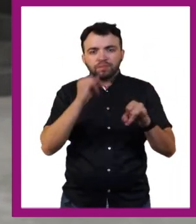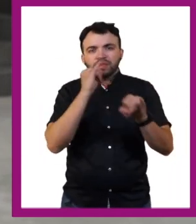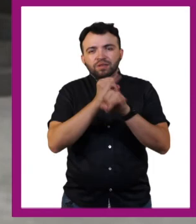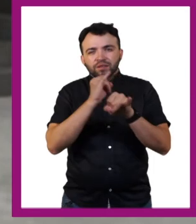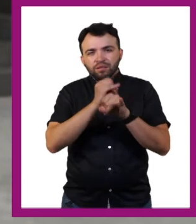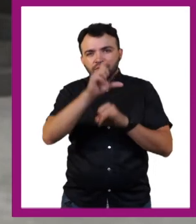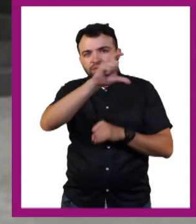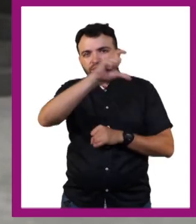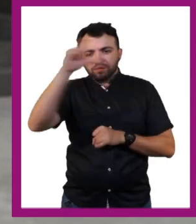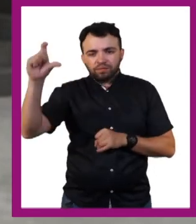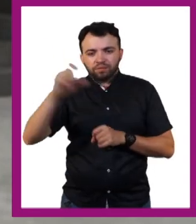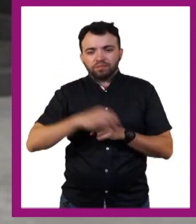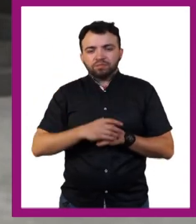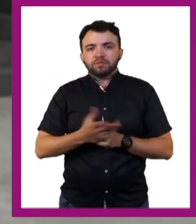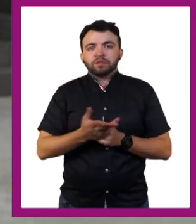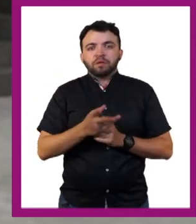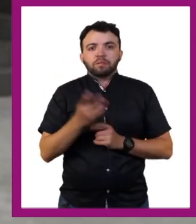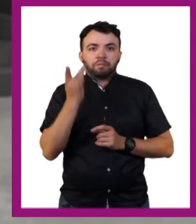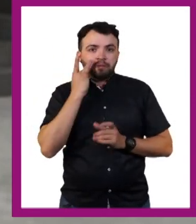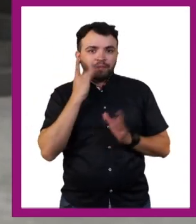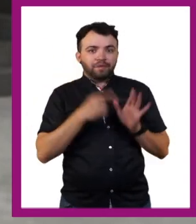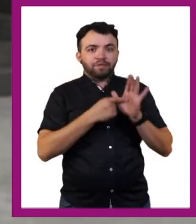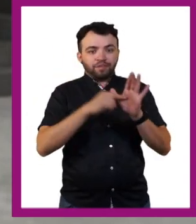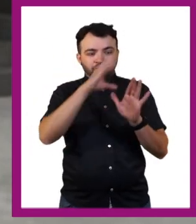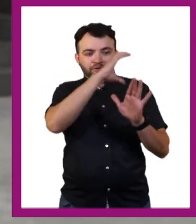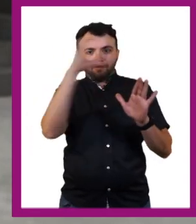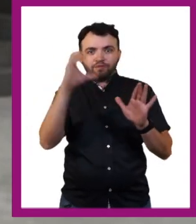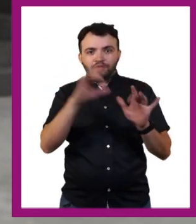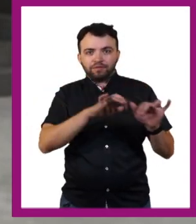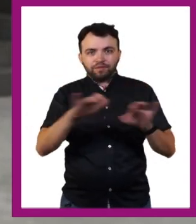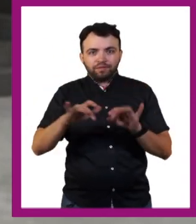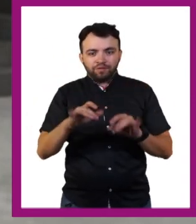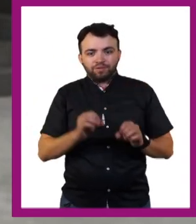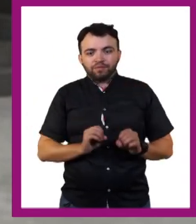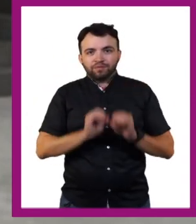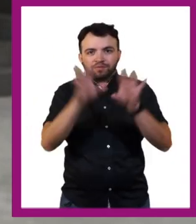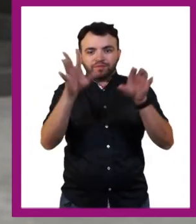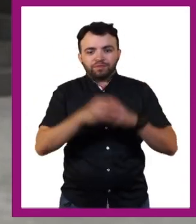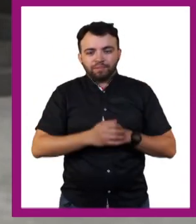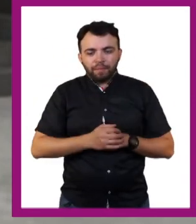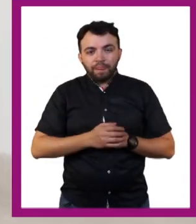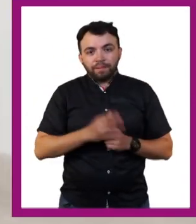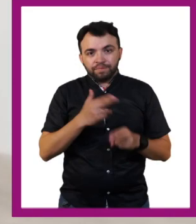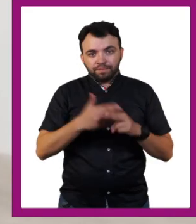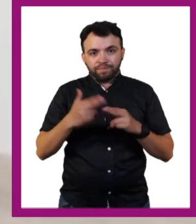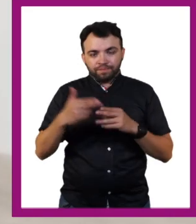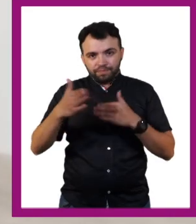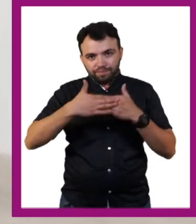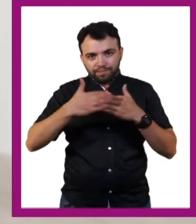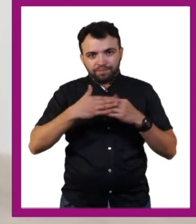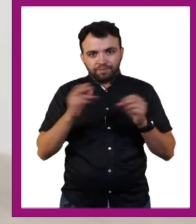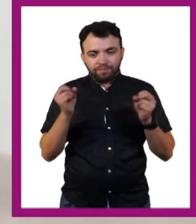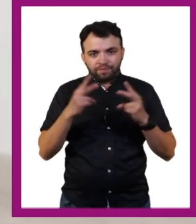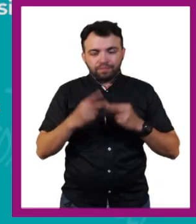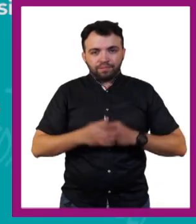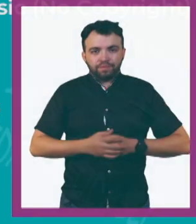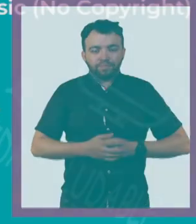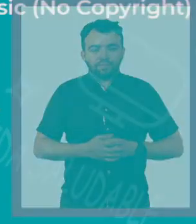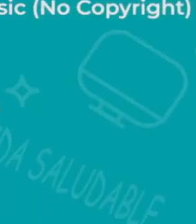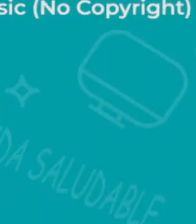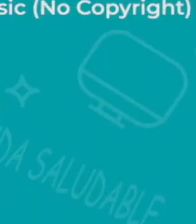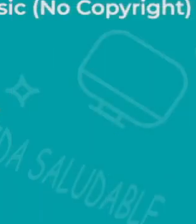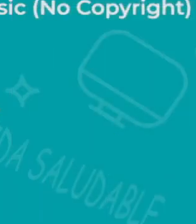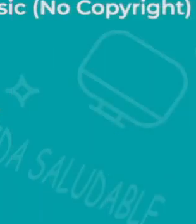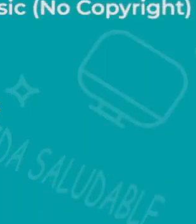sociales. Por ejemplo, presume tu antotipo y comenta cómo te fue. ¡Hasta la próxima! Hasta la próxima.